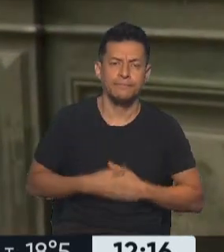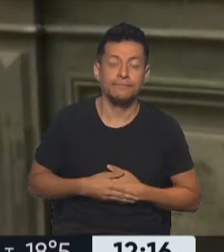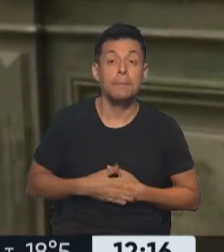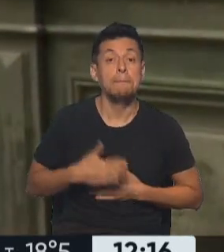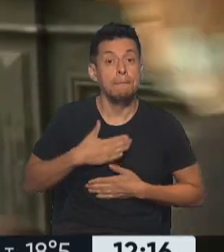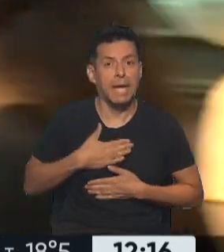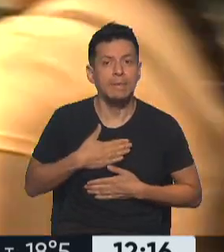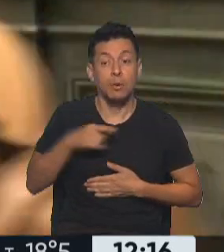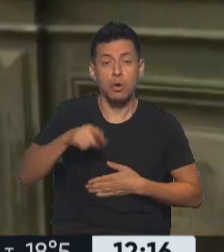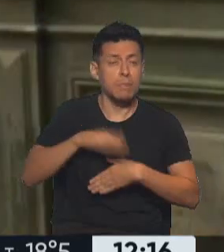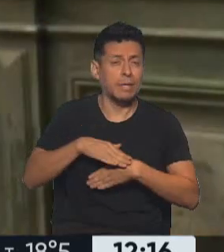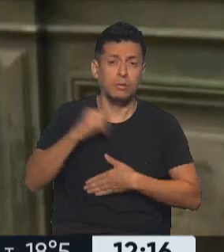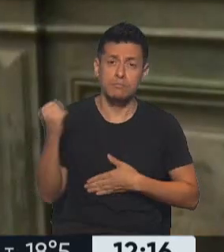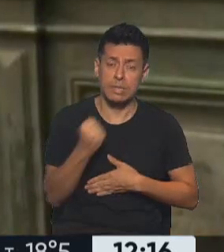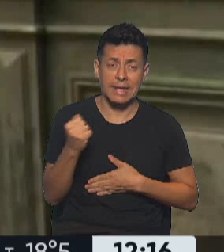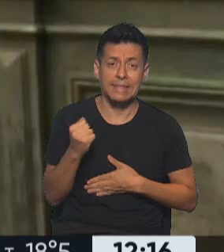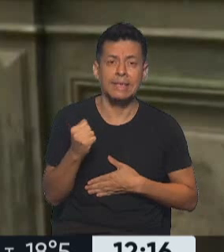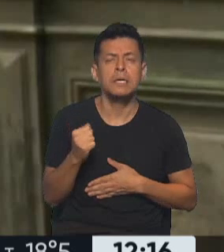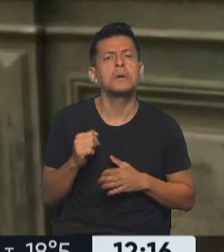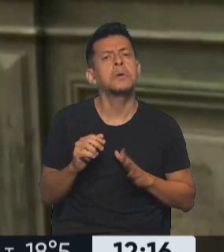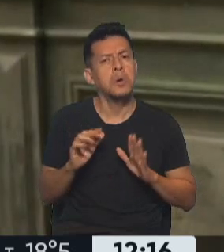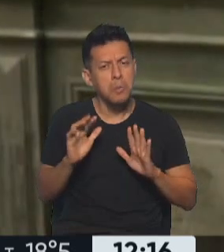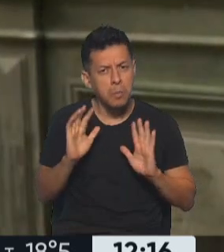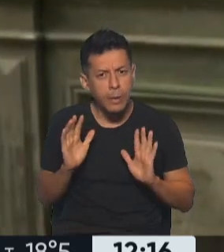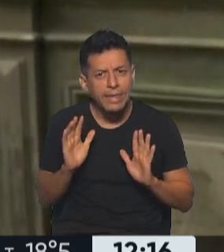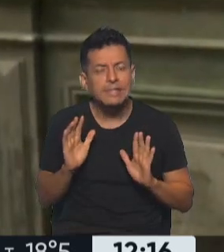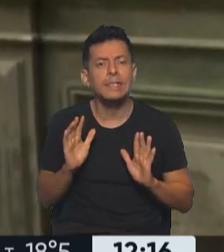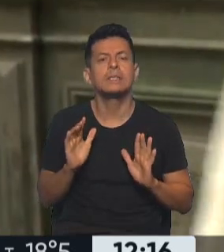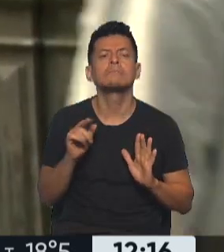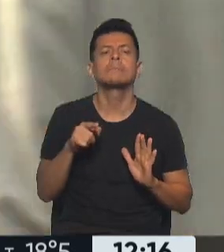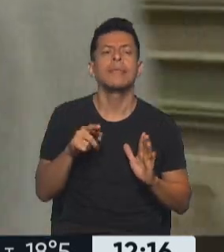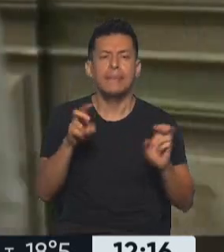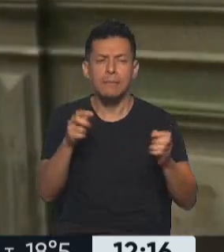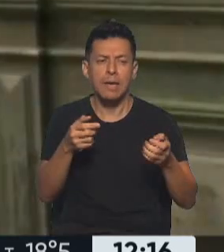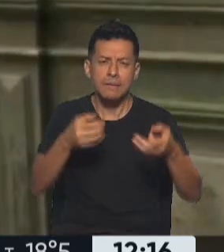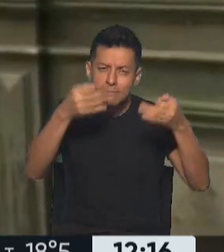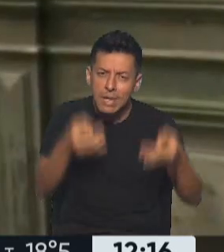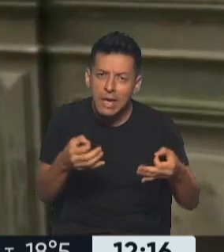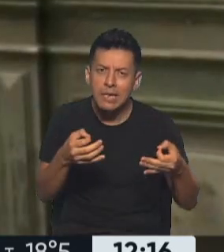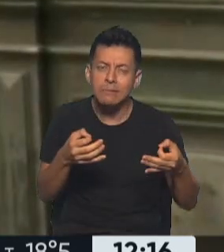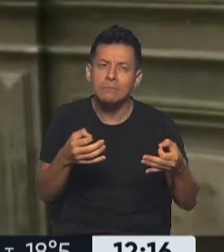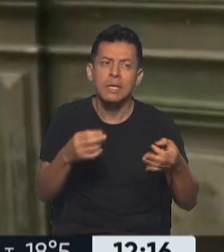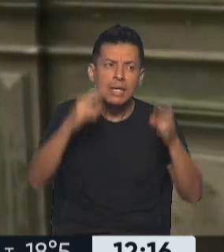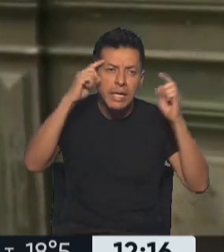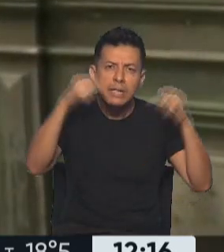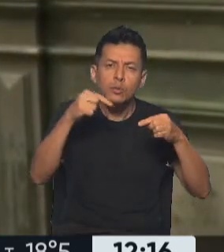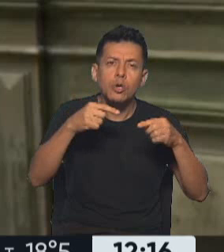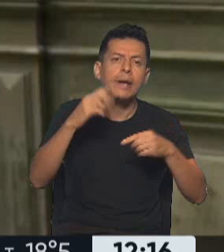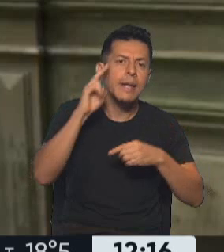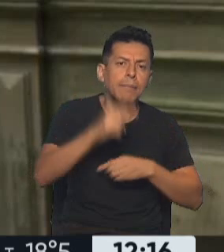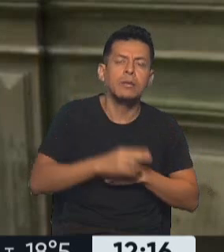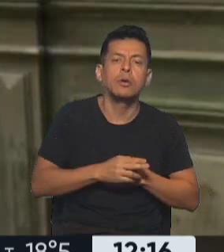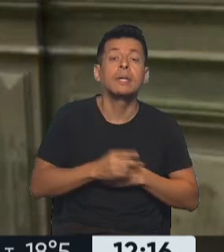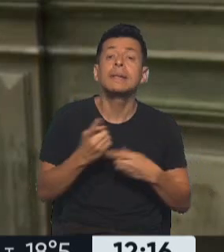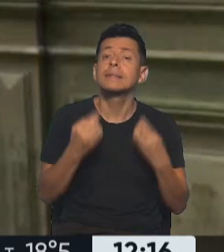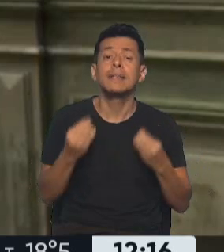el tiempo es clave, que todavía hay margen para encauzar institucionalmente el tema, que para eso lo que se necesita es que la